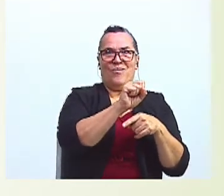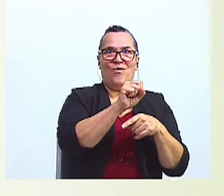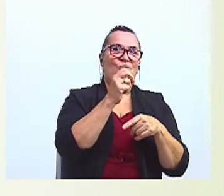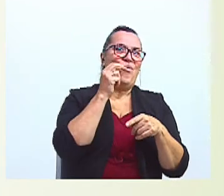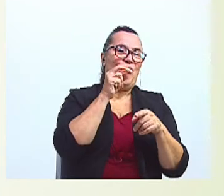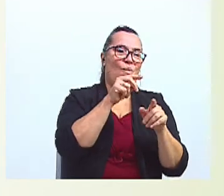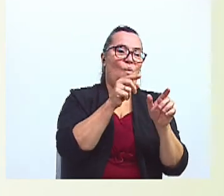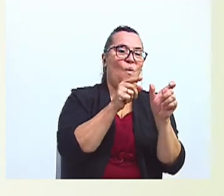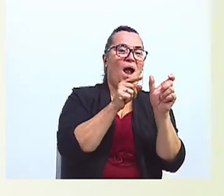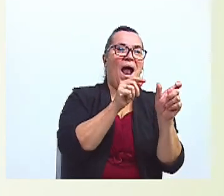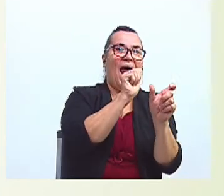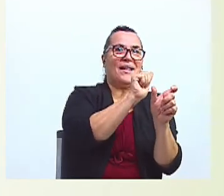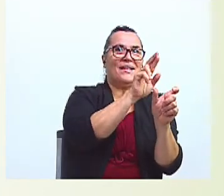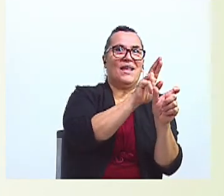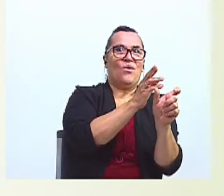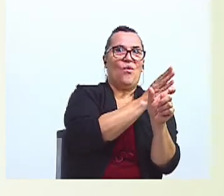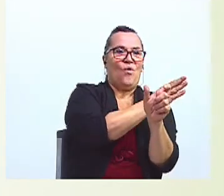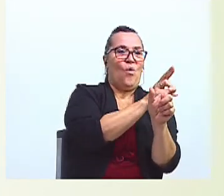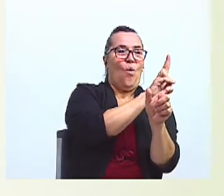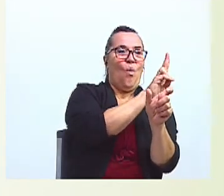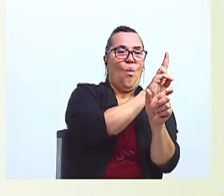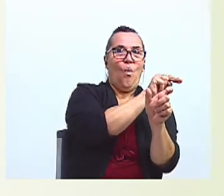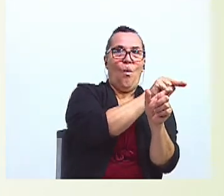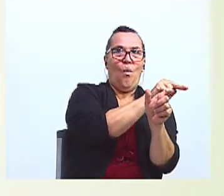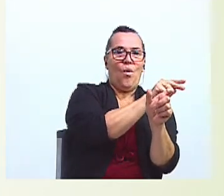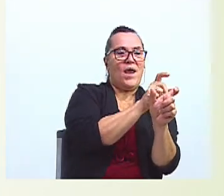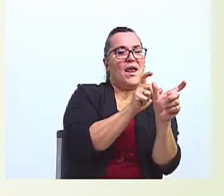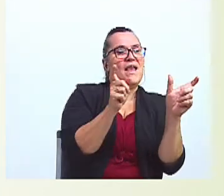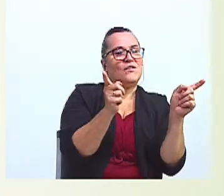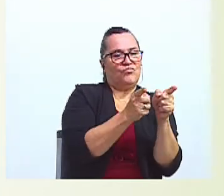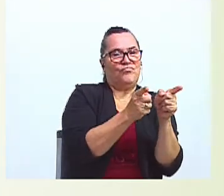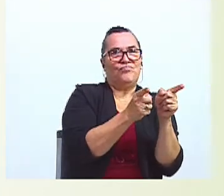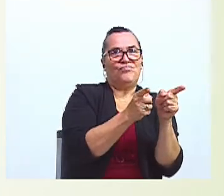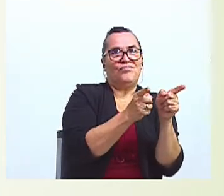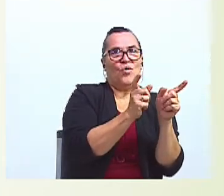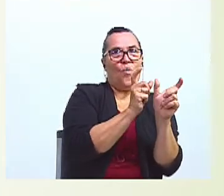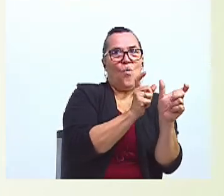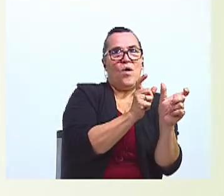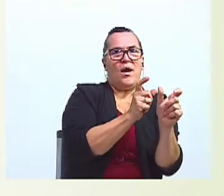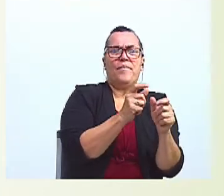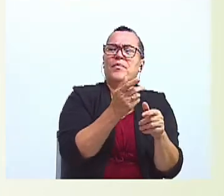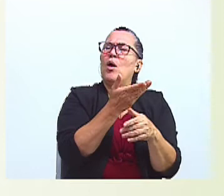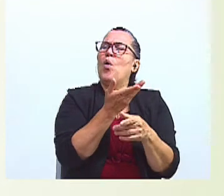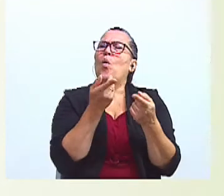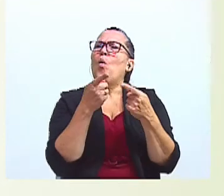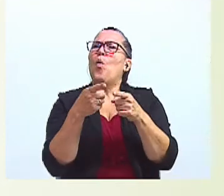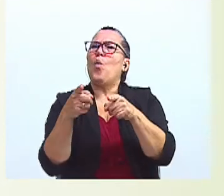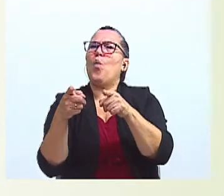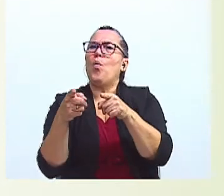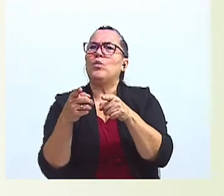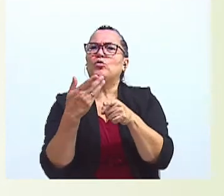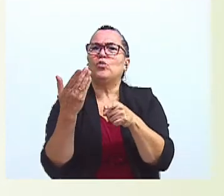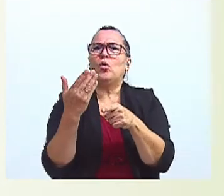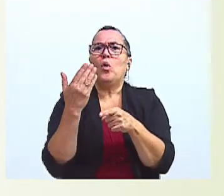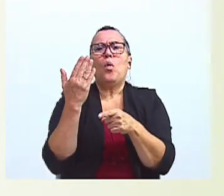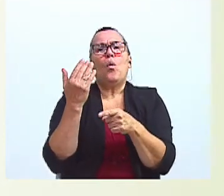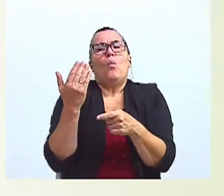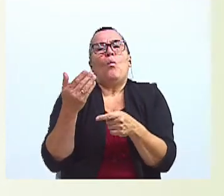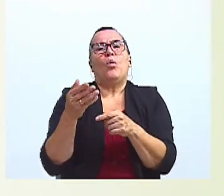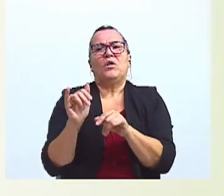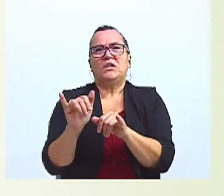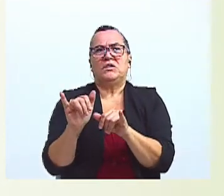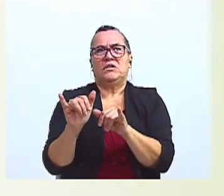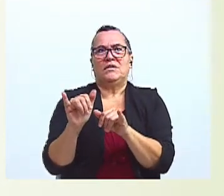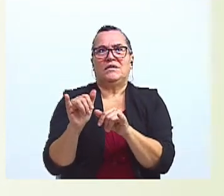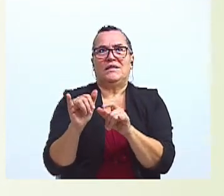artículo antes. Por eso es una sola palabra. Las cosas no suceden solo porque sí. Ahí